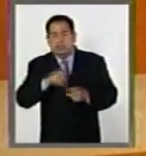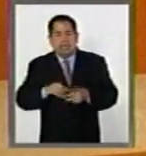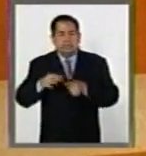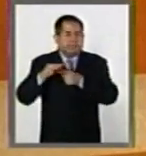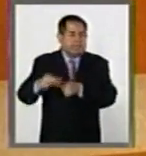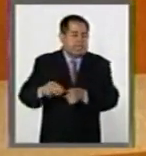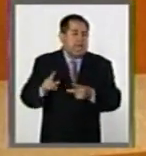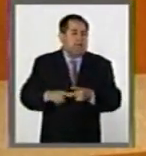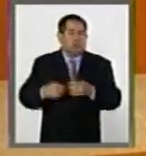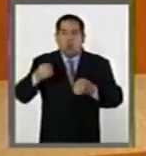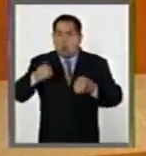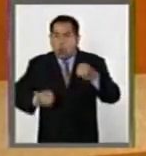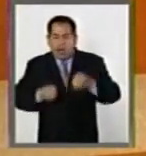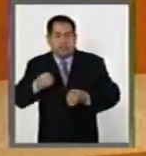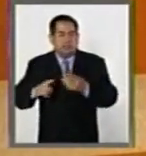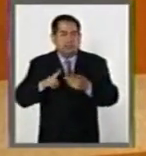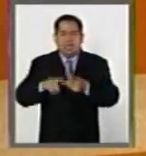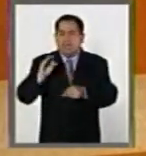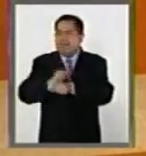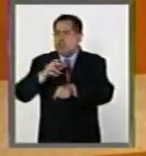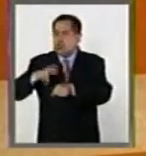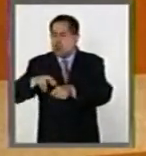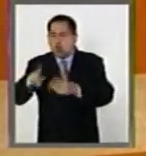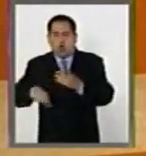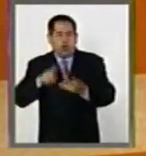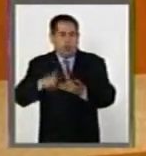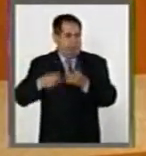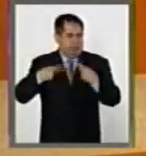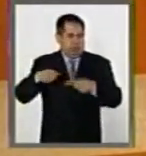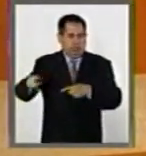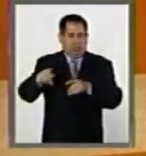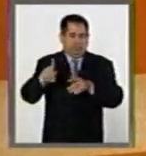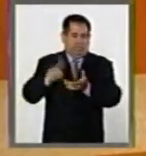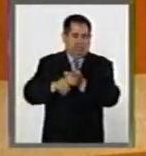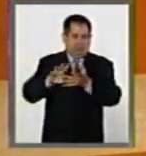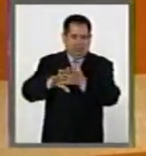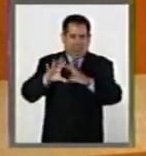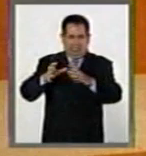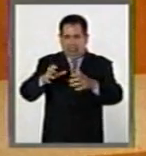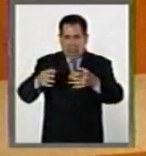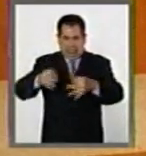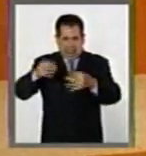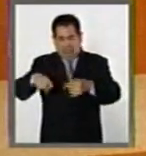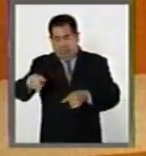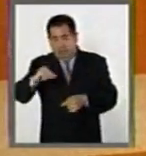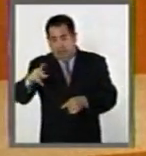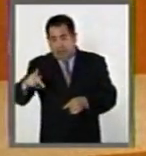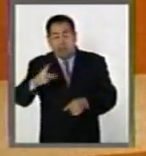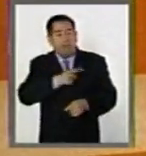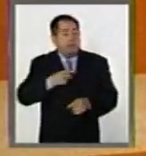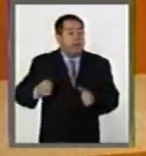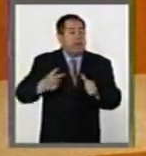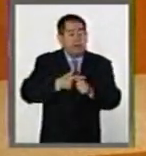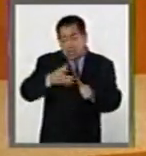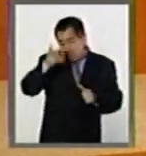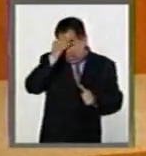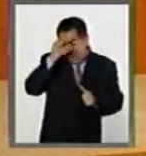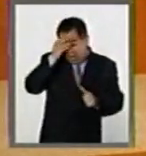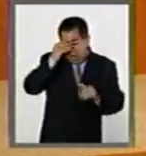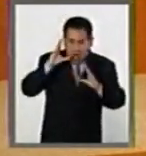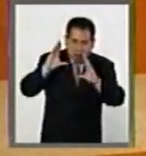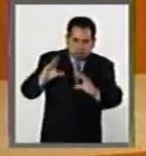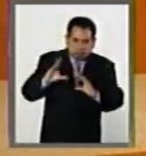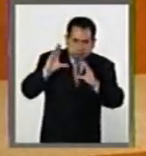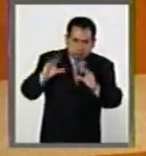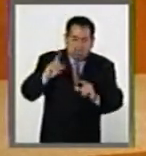guías, juzgadores, defensores, personal de los centros de detención, entre otros, tengan capacitación especial en la